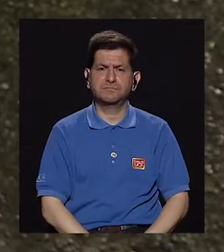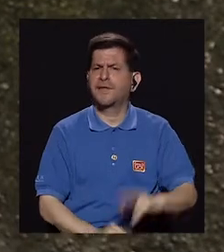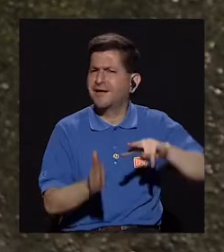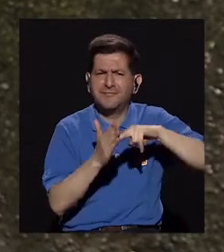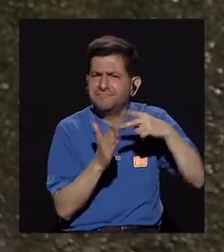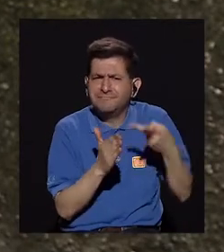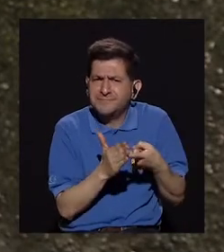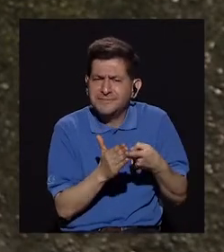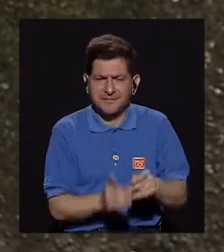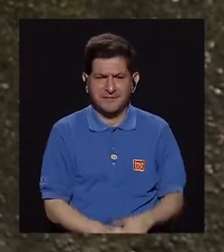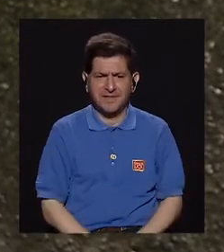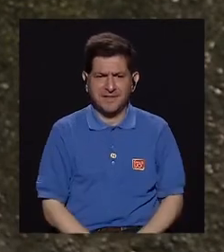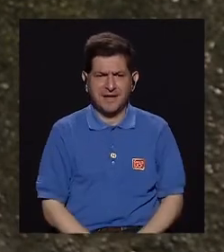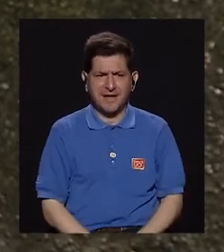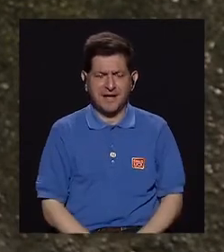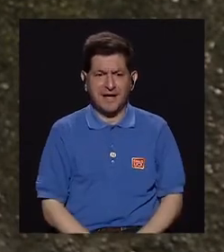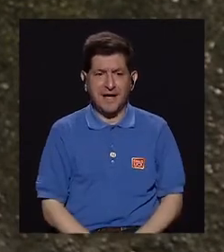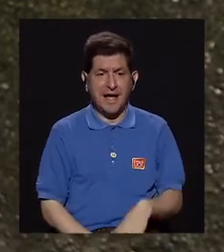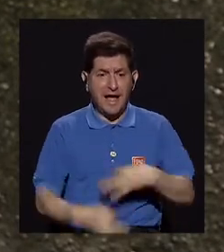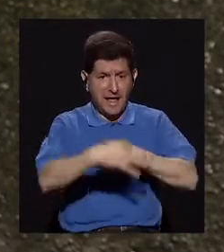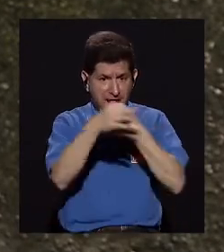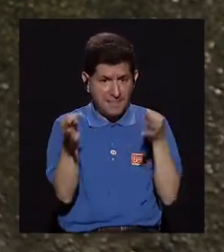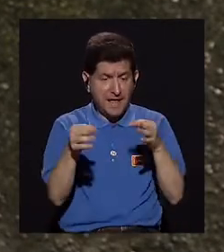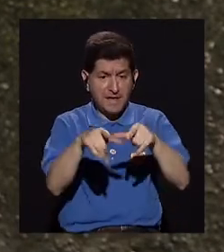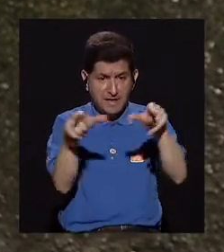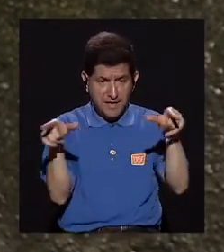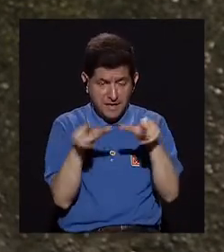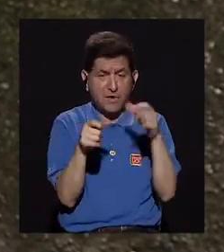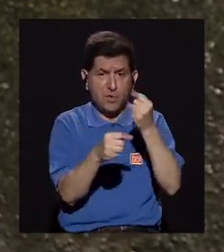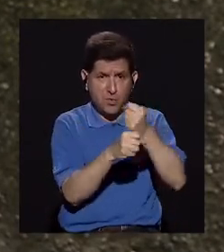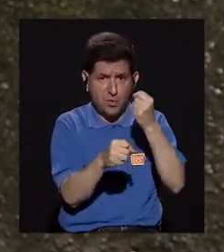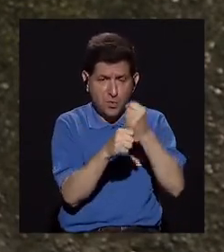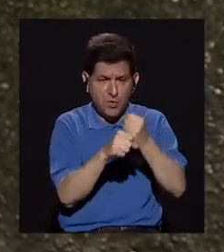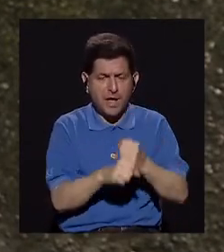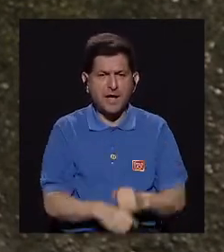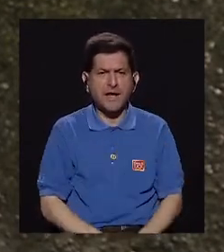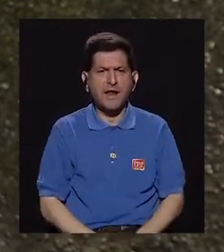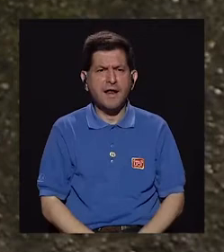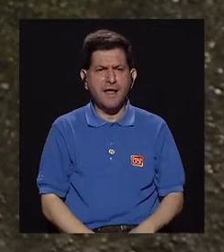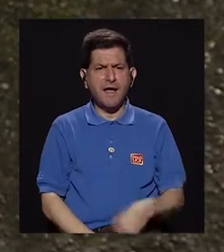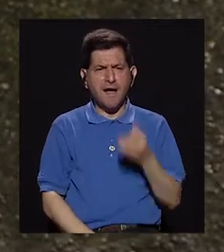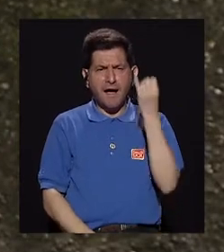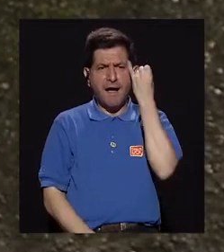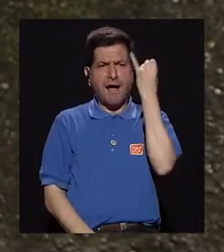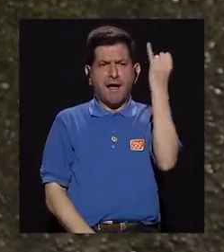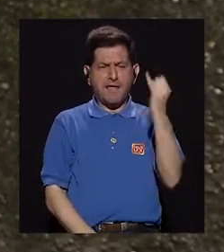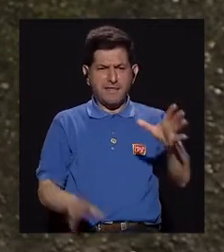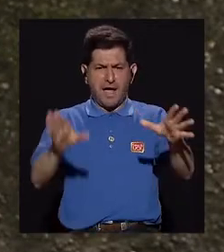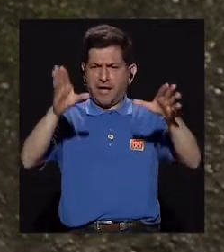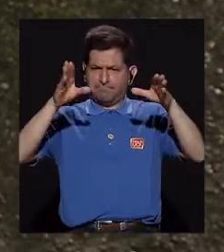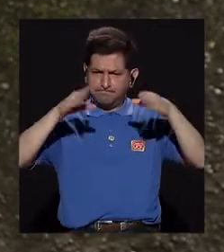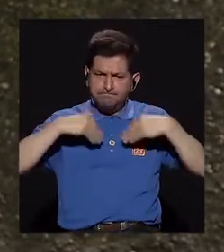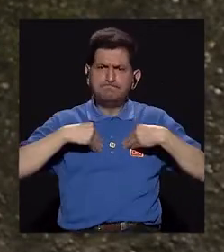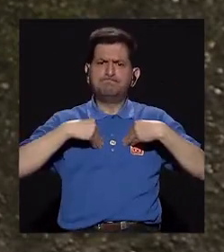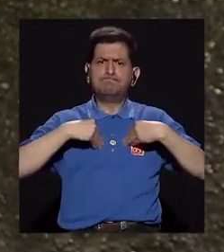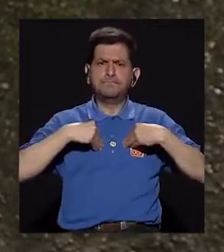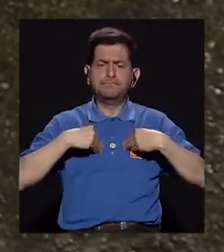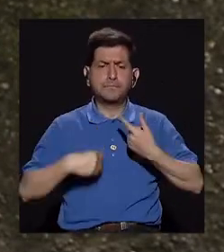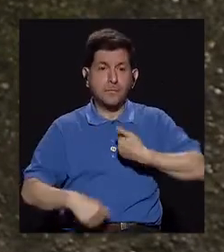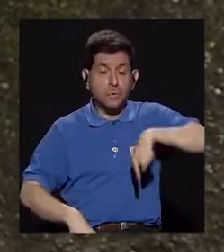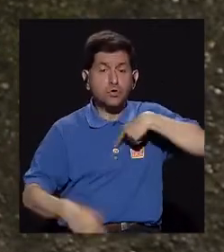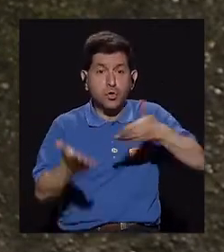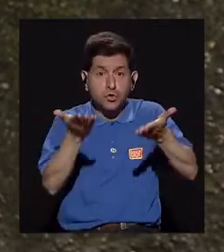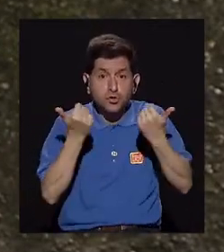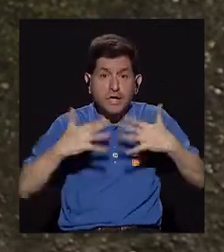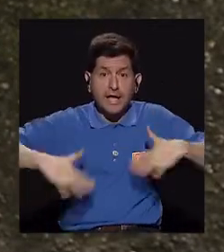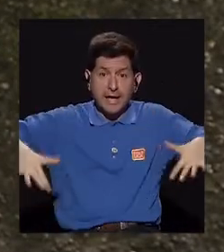Entonces es más bien, y lo que despierta el taller en los lugares donde trabajamos es como ese sentido de apropiación, ¿verdad? De que si